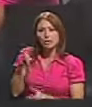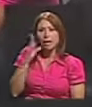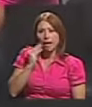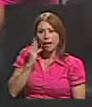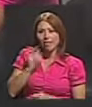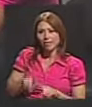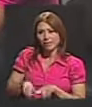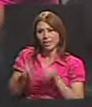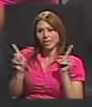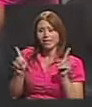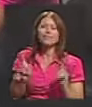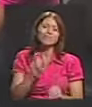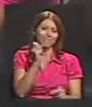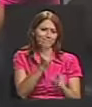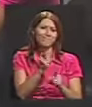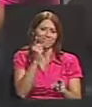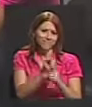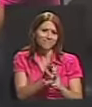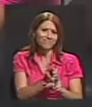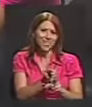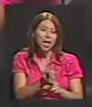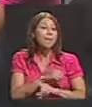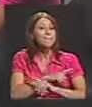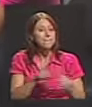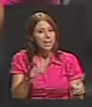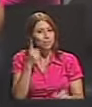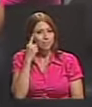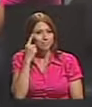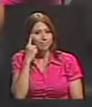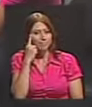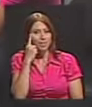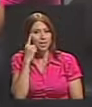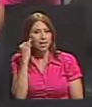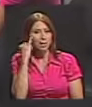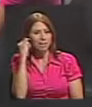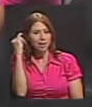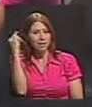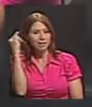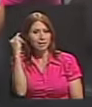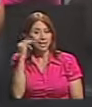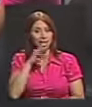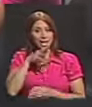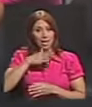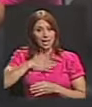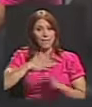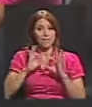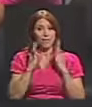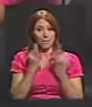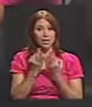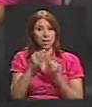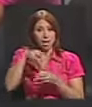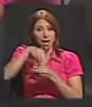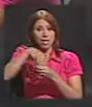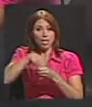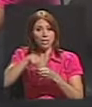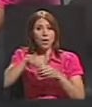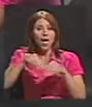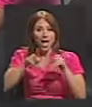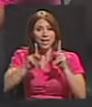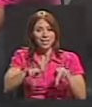tiene toda la razón pero imagínate qué dentro de mi familia hay gente discapacitada